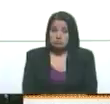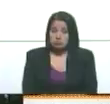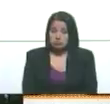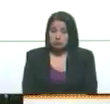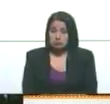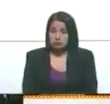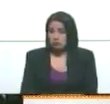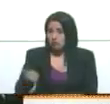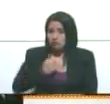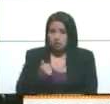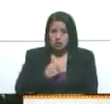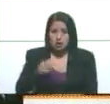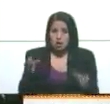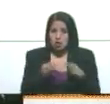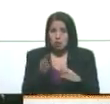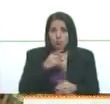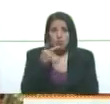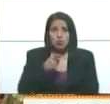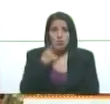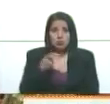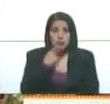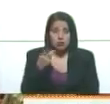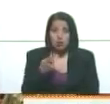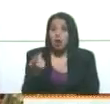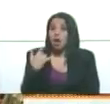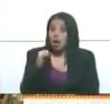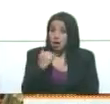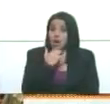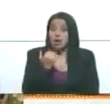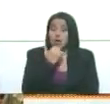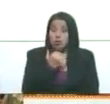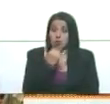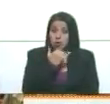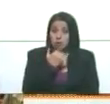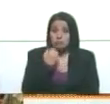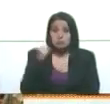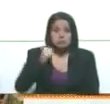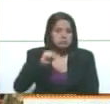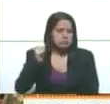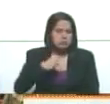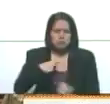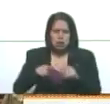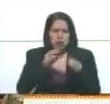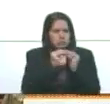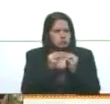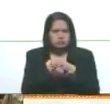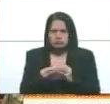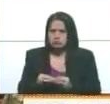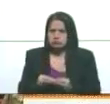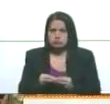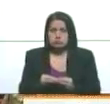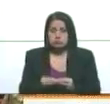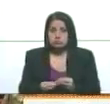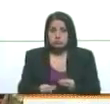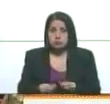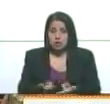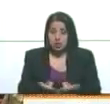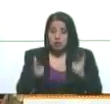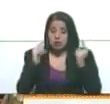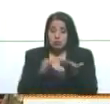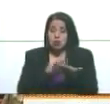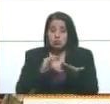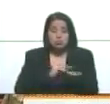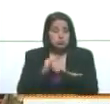partido sea. ¿Que tenemos errores? Claro que tenemos errores, pero los errores los vamos a construir, los vamos a solucionar entre